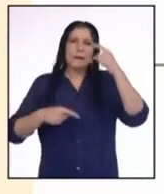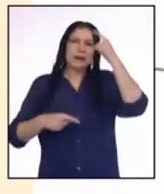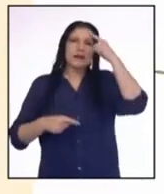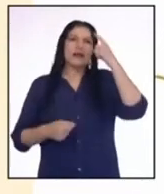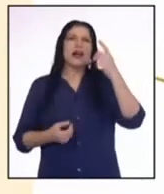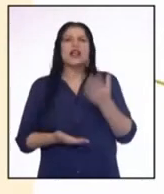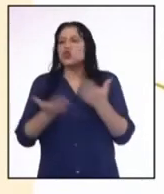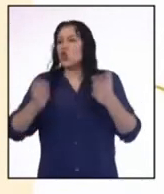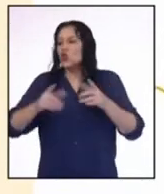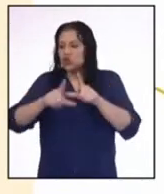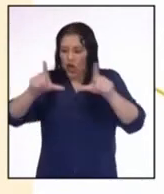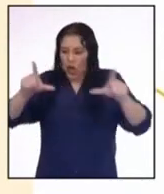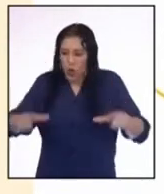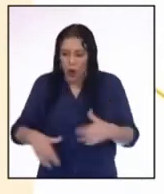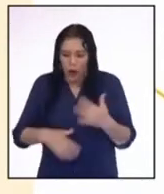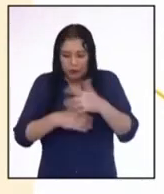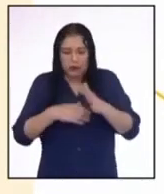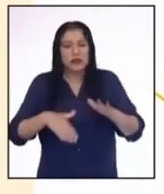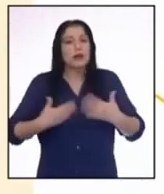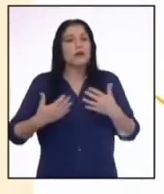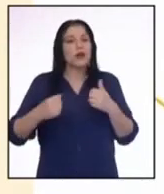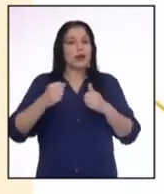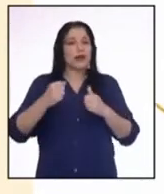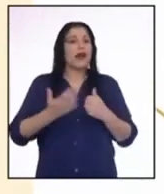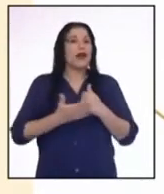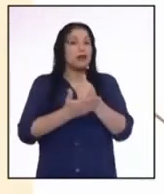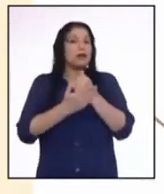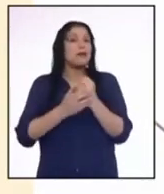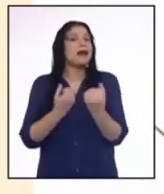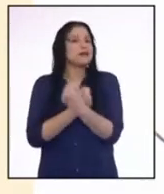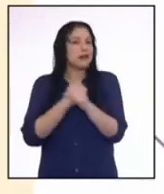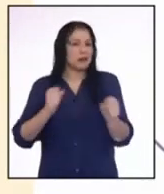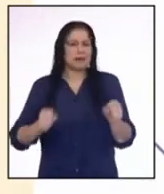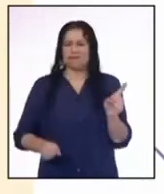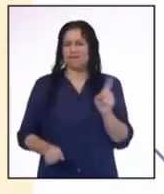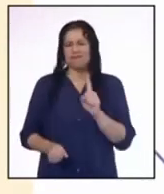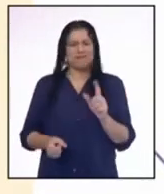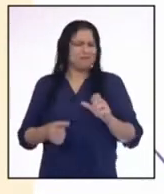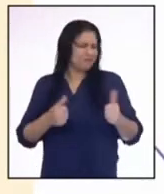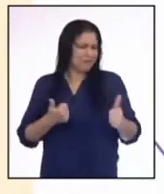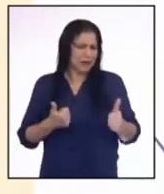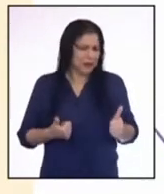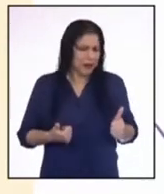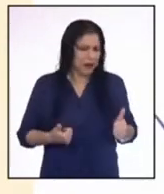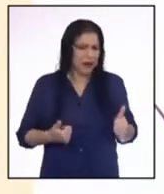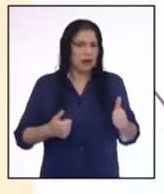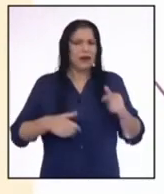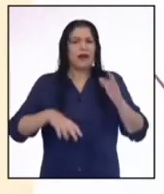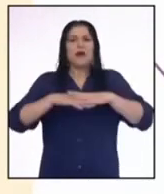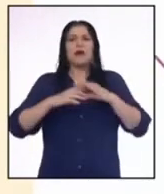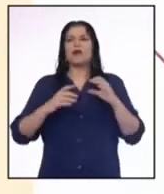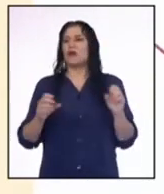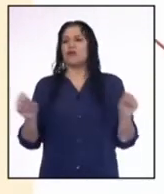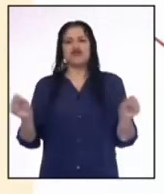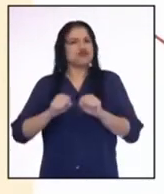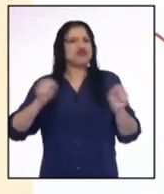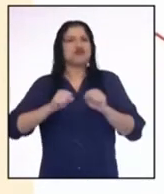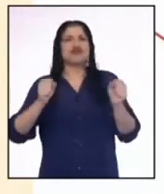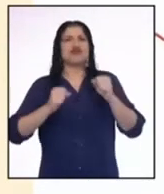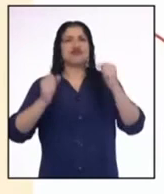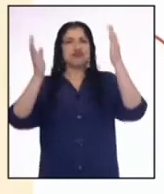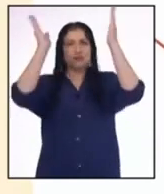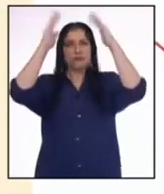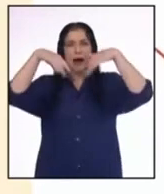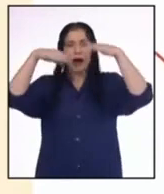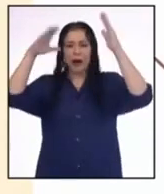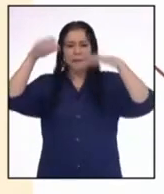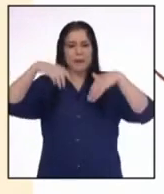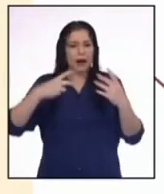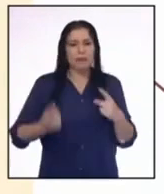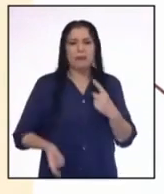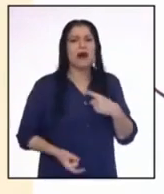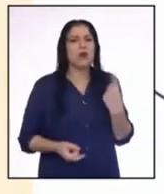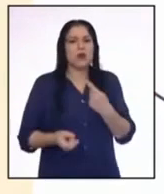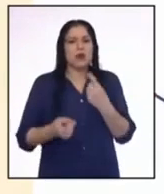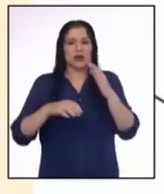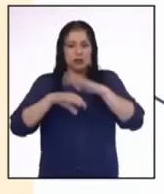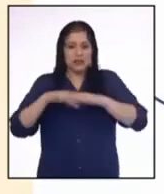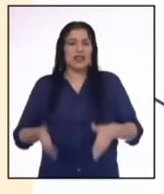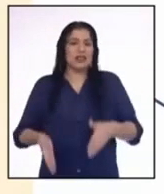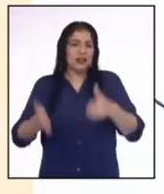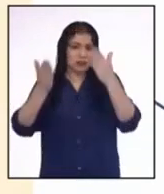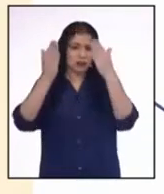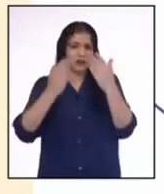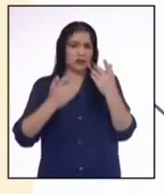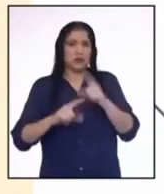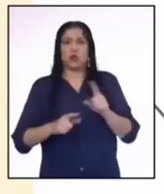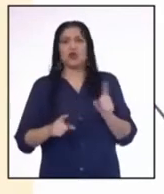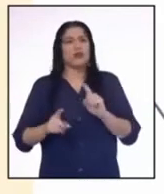la ubicación de los espacios vacíos que se pueden salvar. Incorrecto. La dirección de la sacudida y los aspectos estructurales únicos del edificio